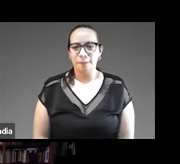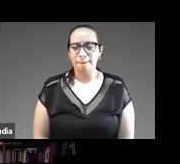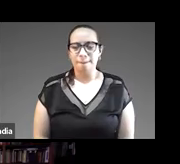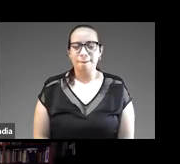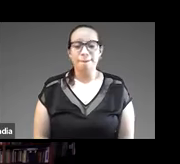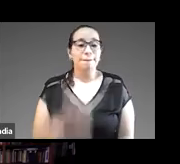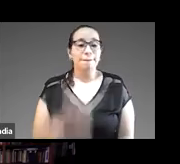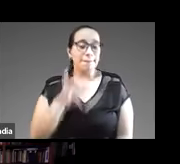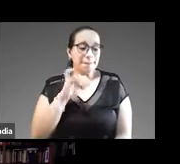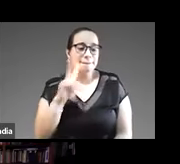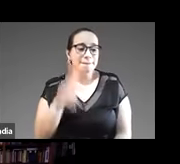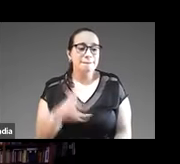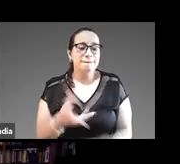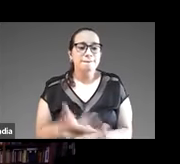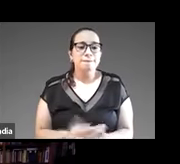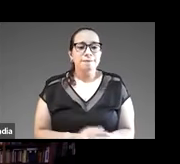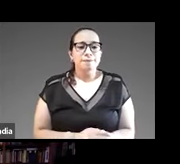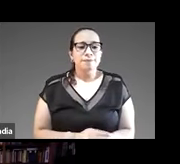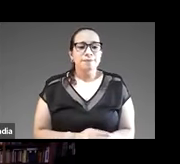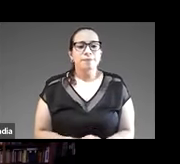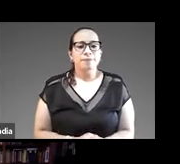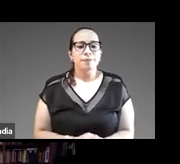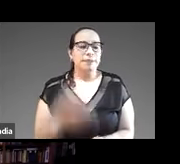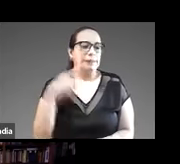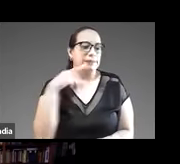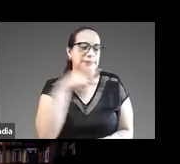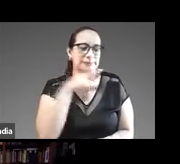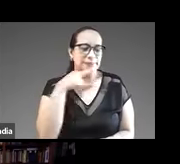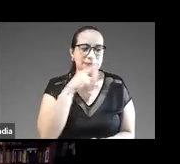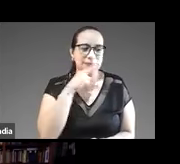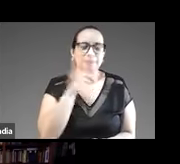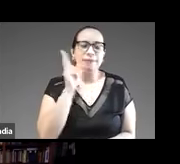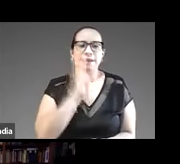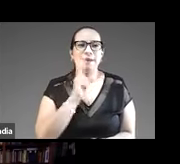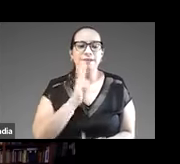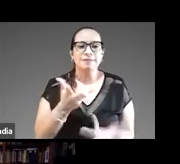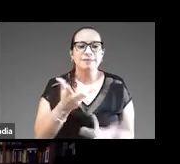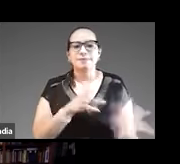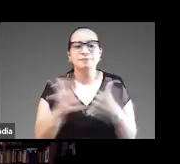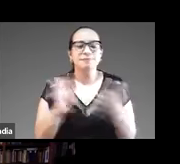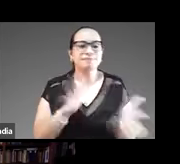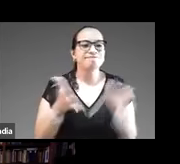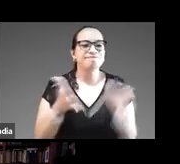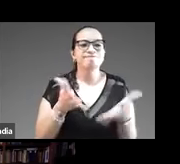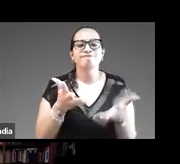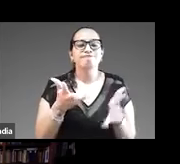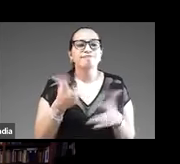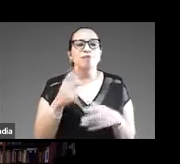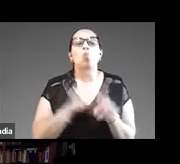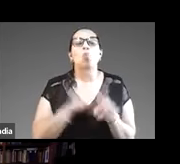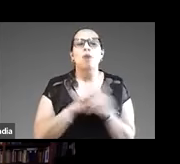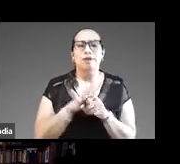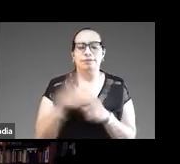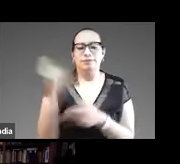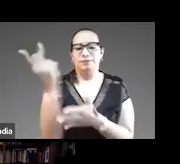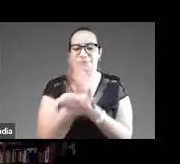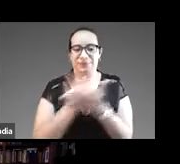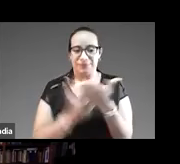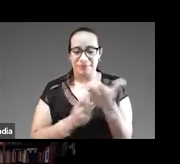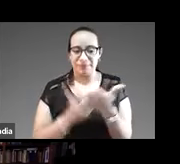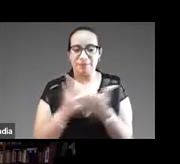Sí, bueno, rápidamente como un ping-pong, digamos, los programas, y ese es